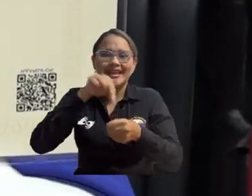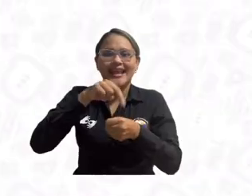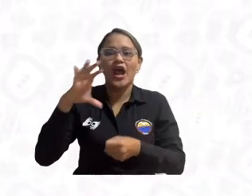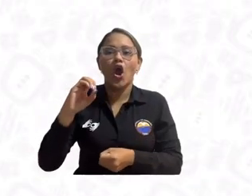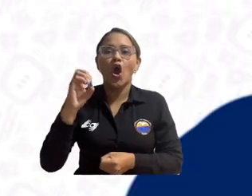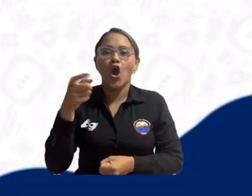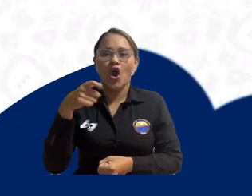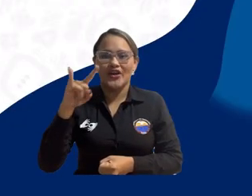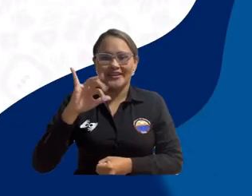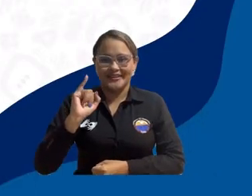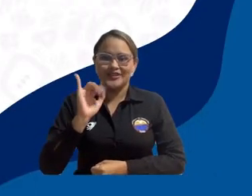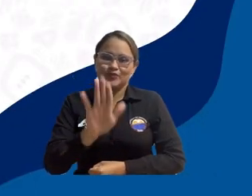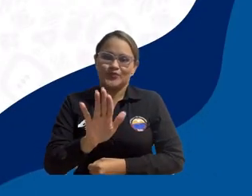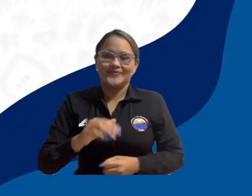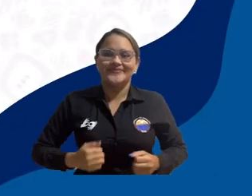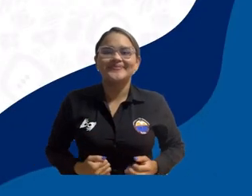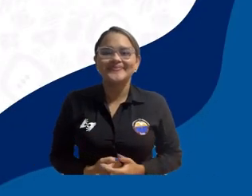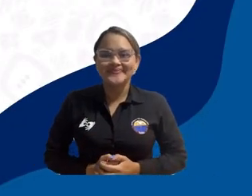Kogi.